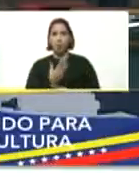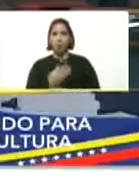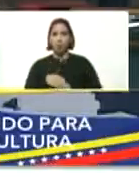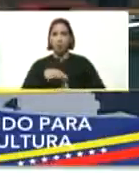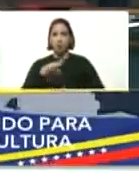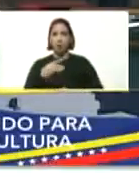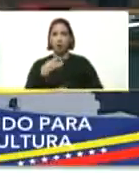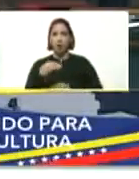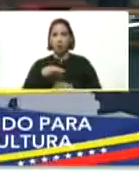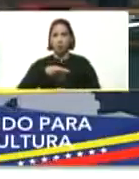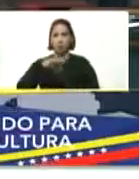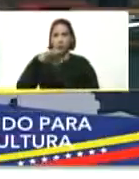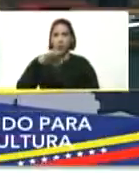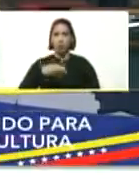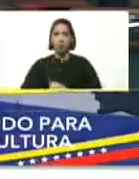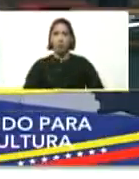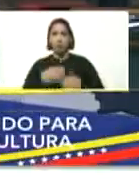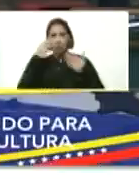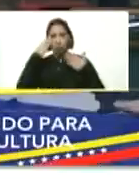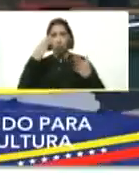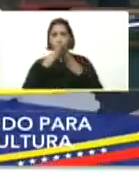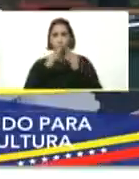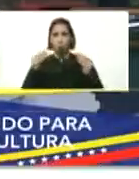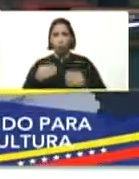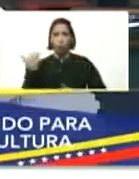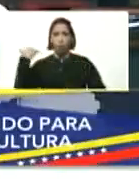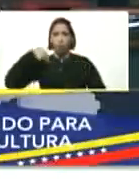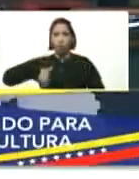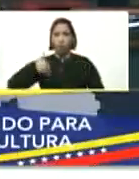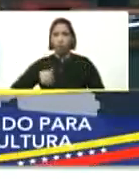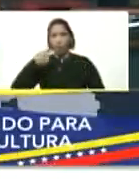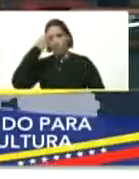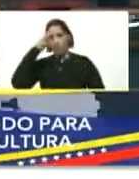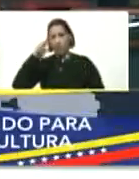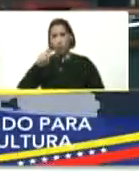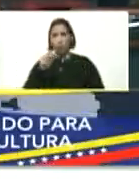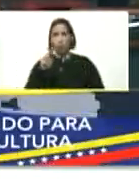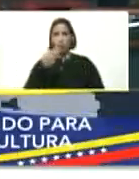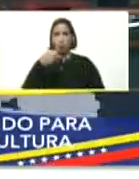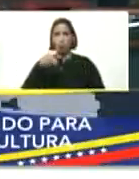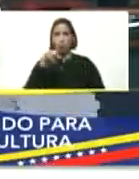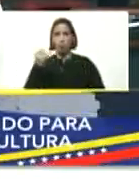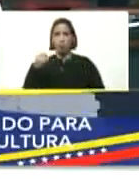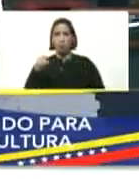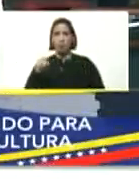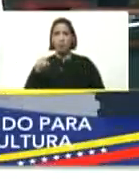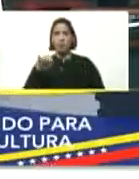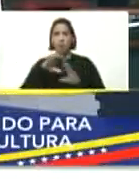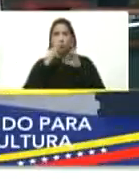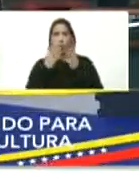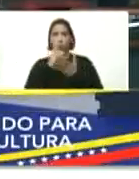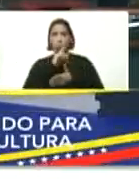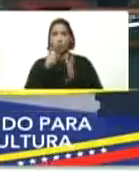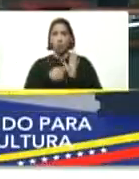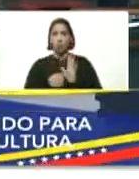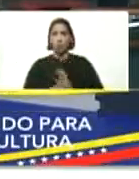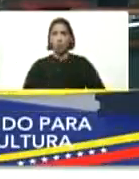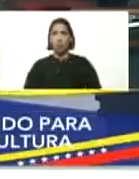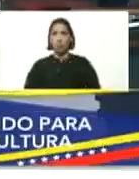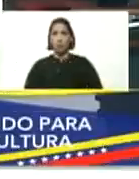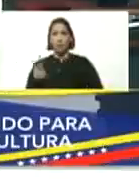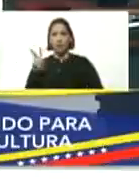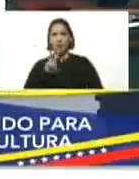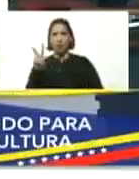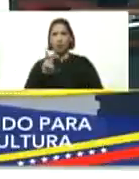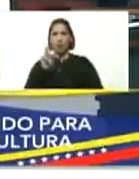tallo. Mis saludos pues a todos de Argentina, México, Túnez, del mundo entero, de